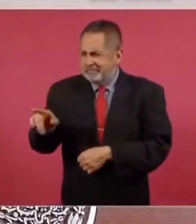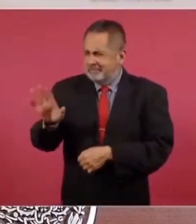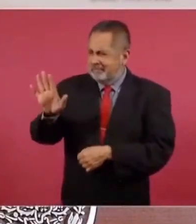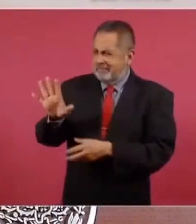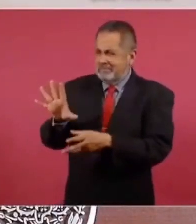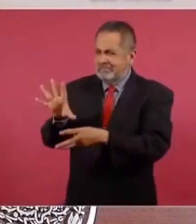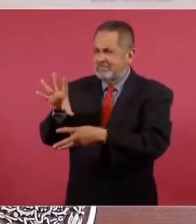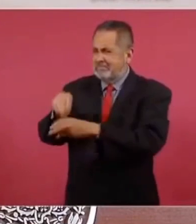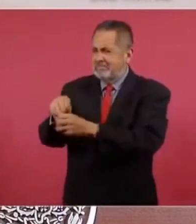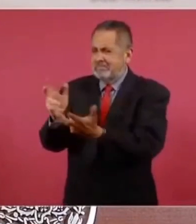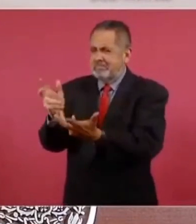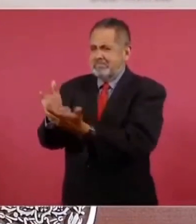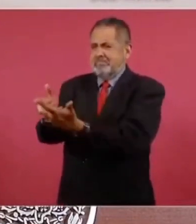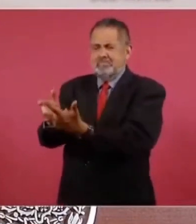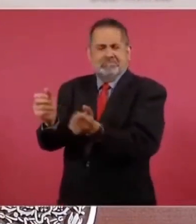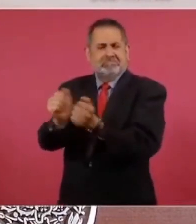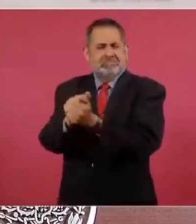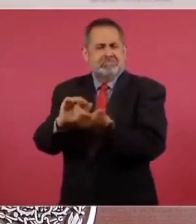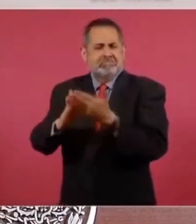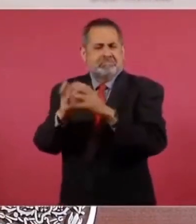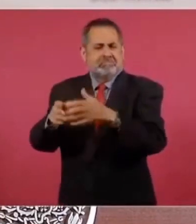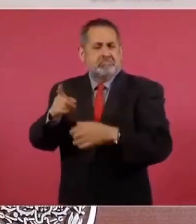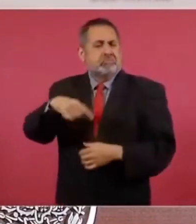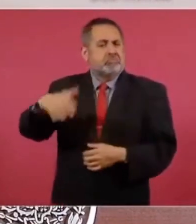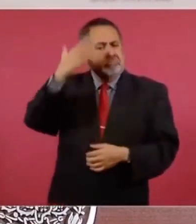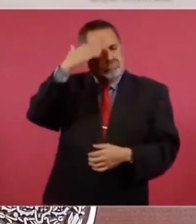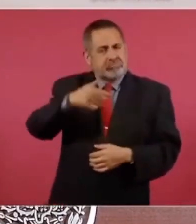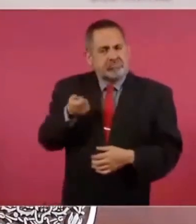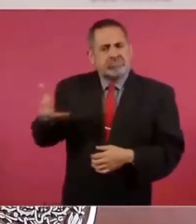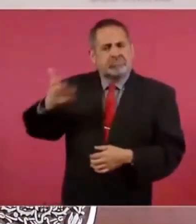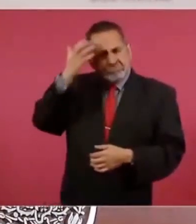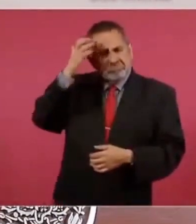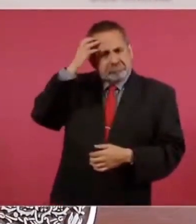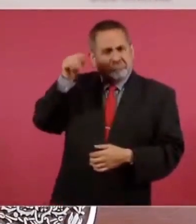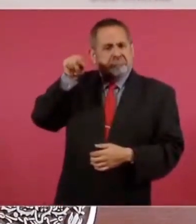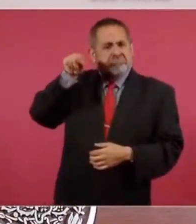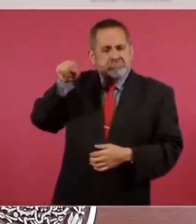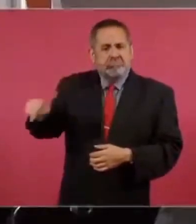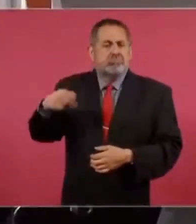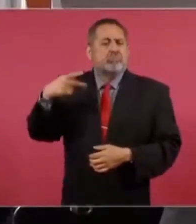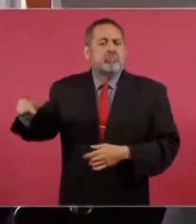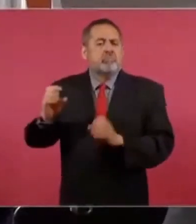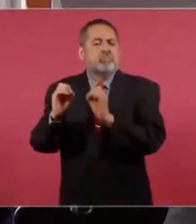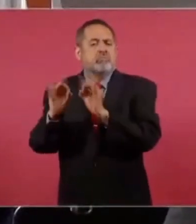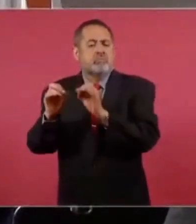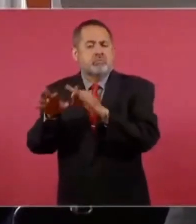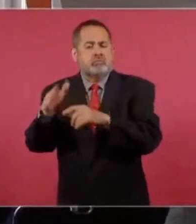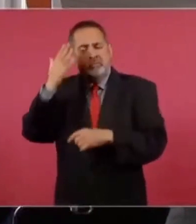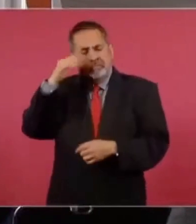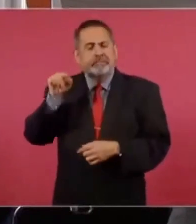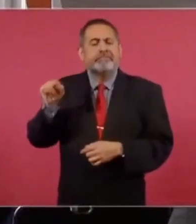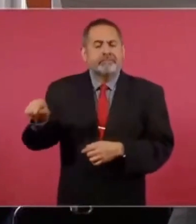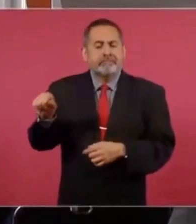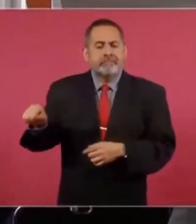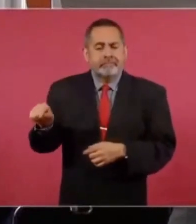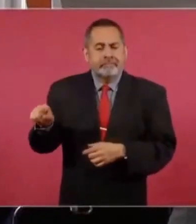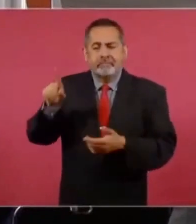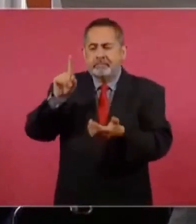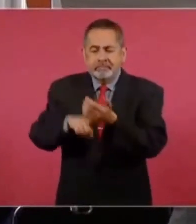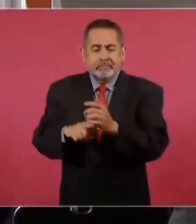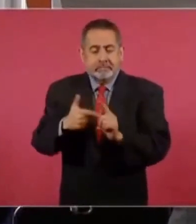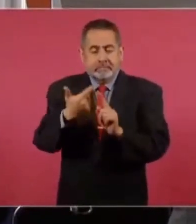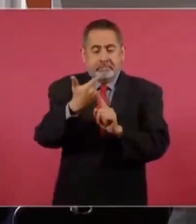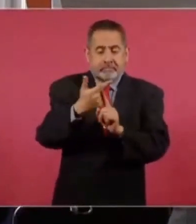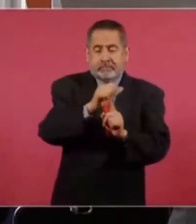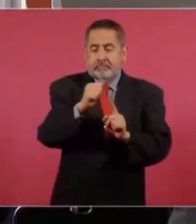región. Todos saben que se le puede encontrar en su oficina solo entre las 7 y